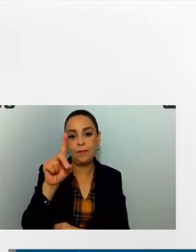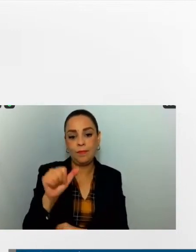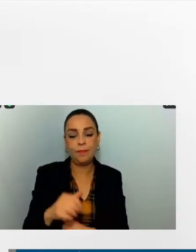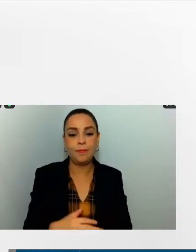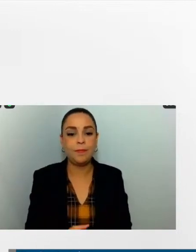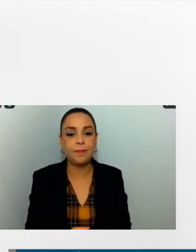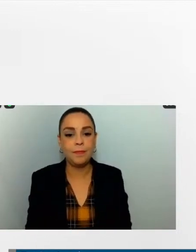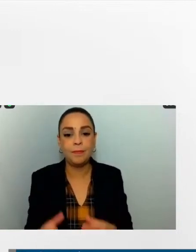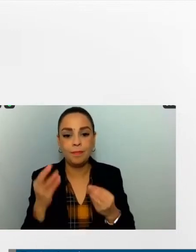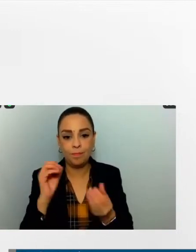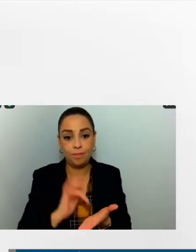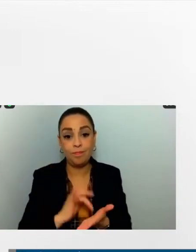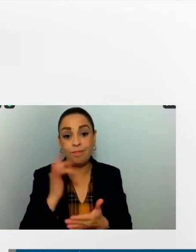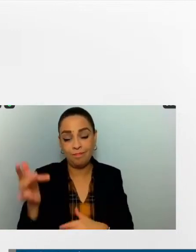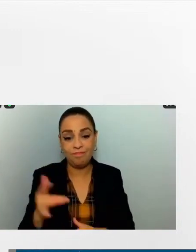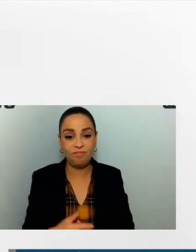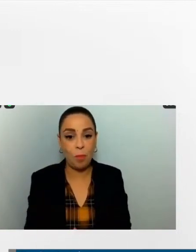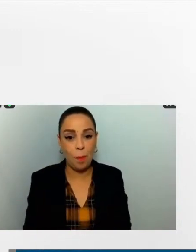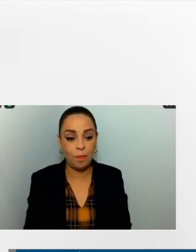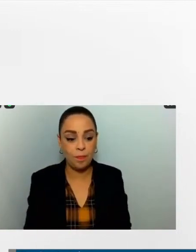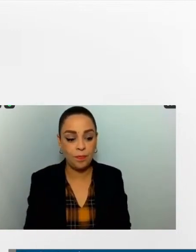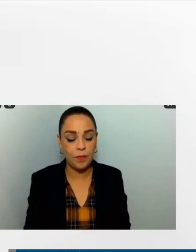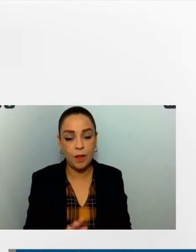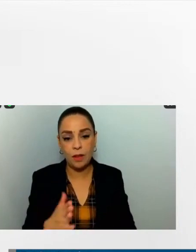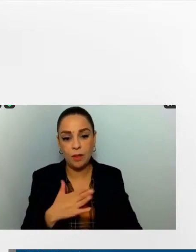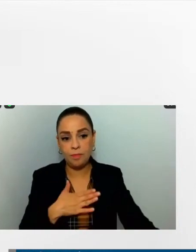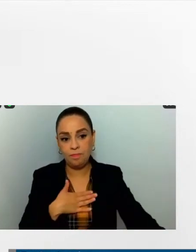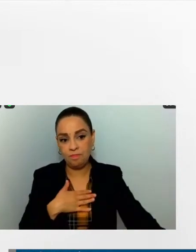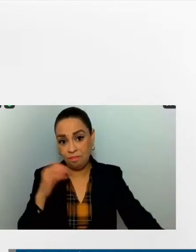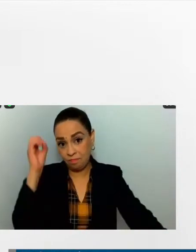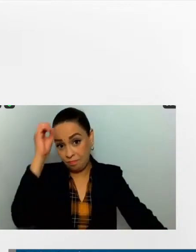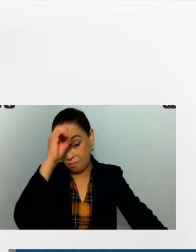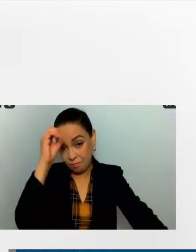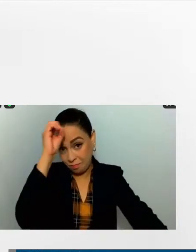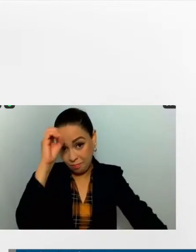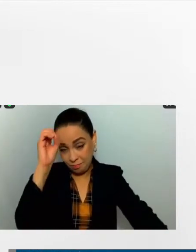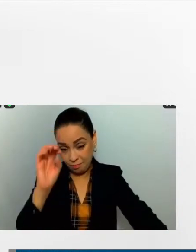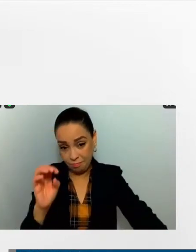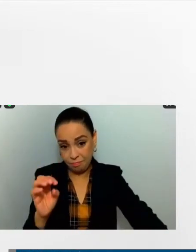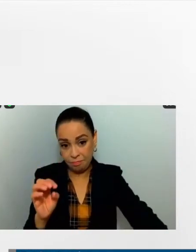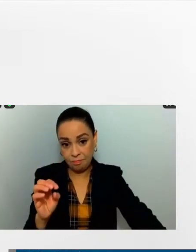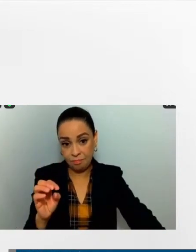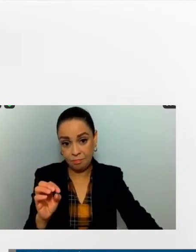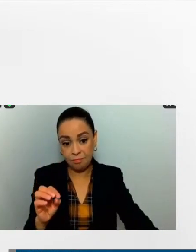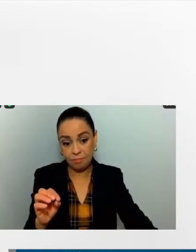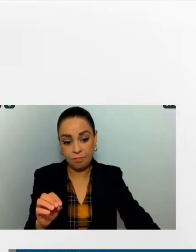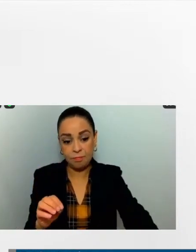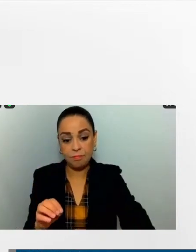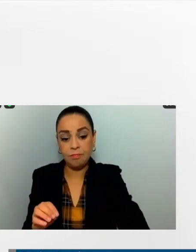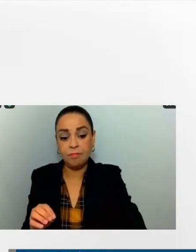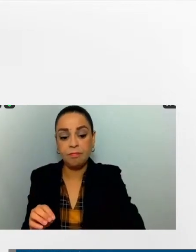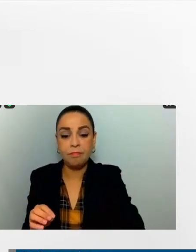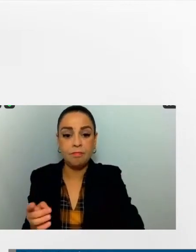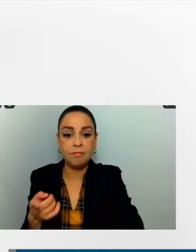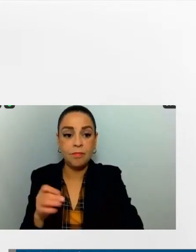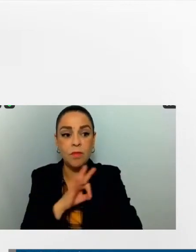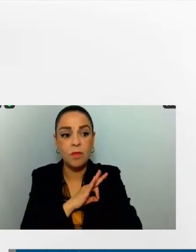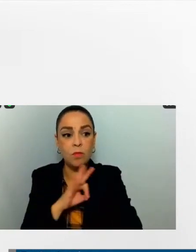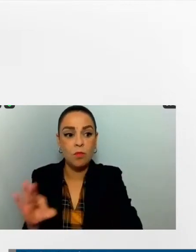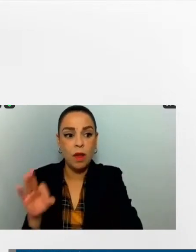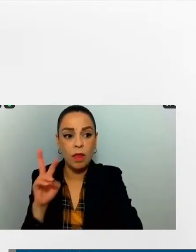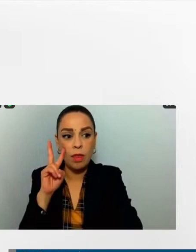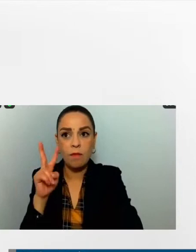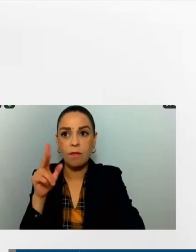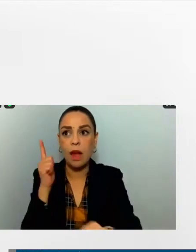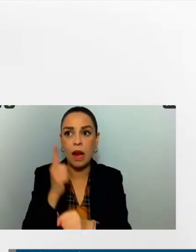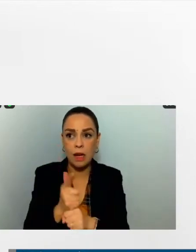Muchas gracias, Gaby. Pues mira, yo creo que el ejercicio que tenemos aquí es uno de los ejercicios que nos deja ver cómo es